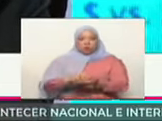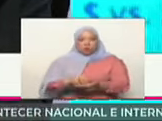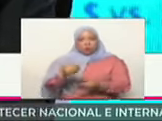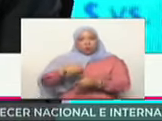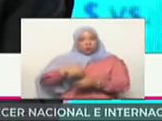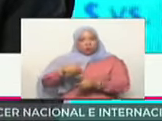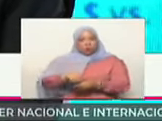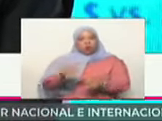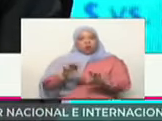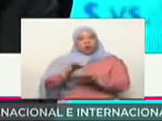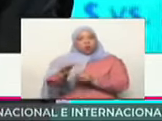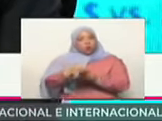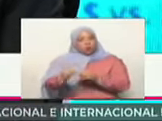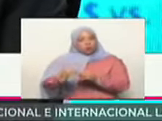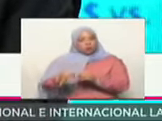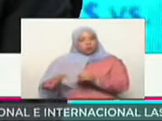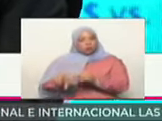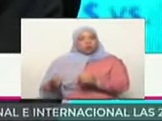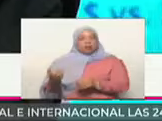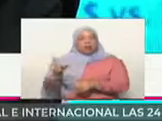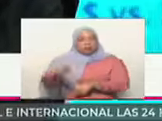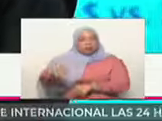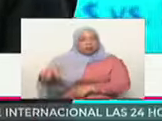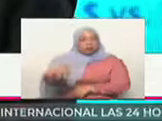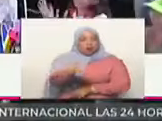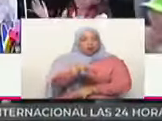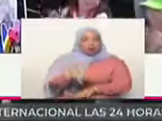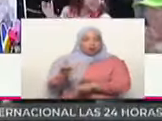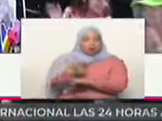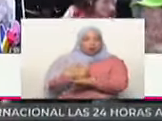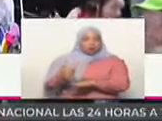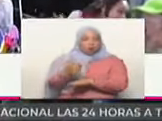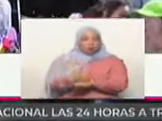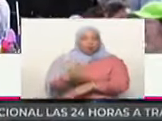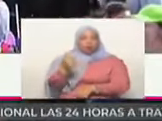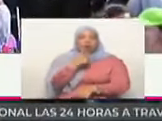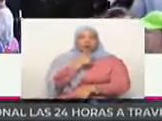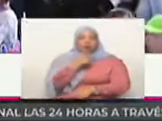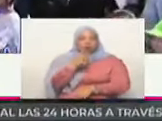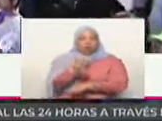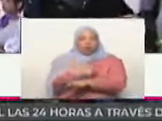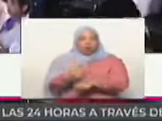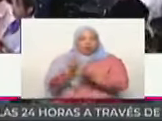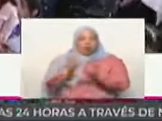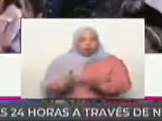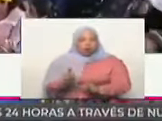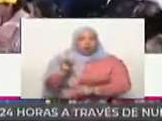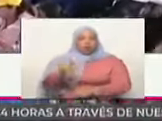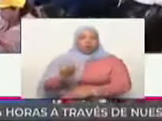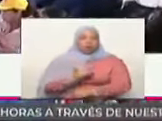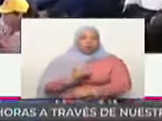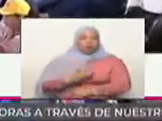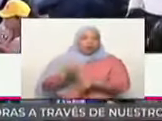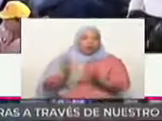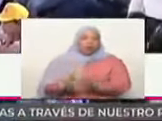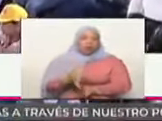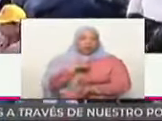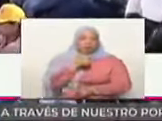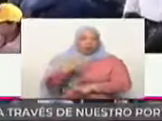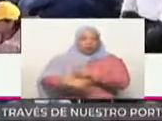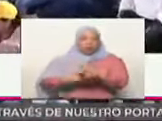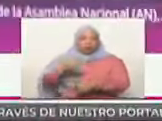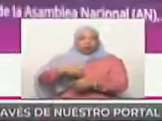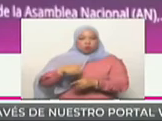elecciones municipales y regionales. Otra vez. Bien, también en el tema electoral, pero en esta oportunidad hablando